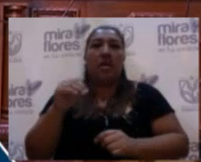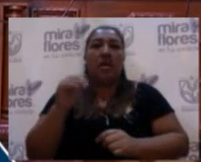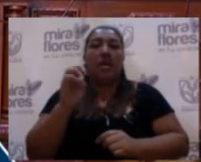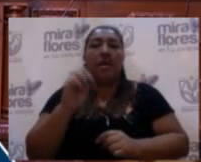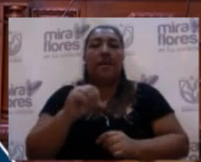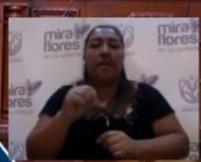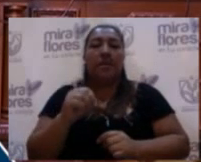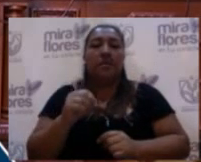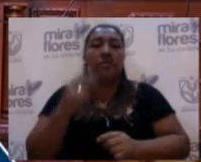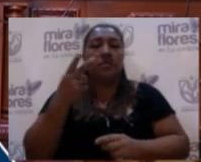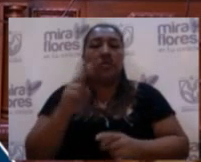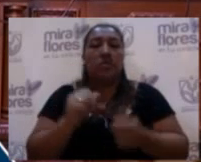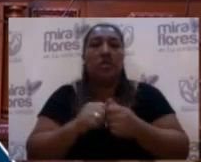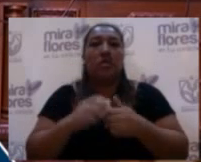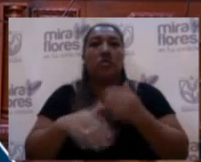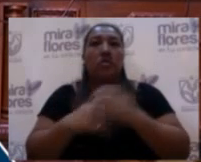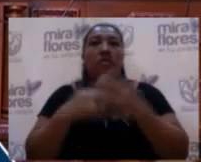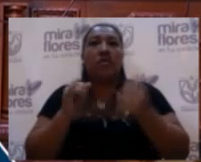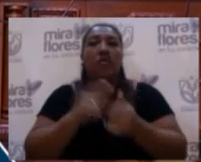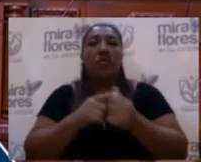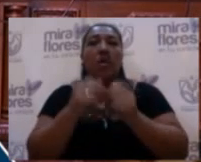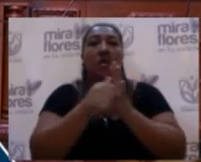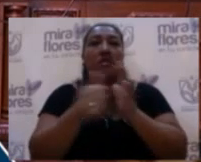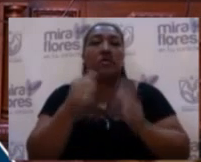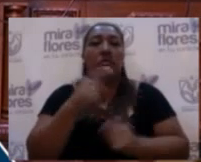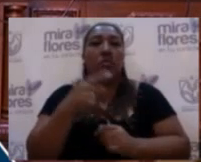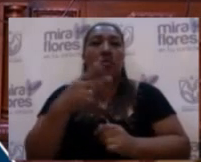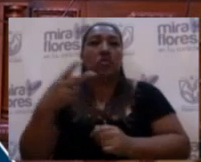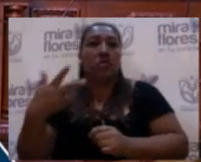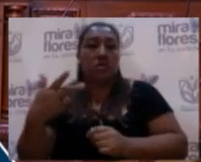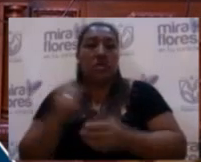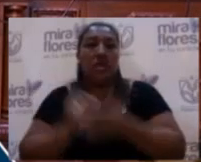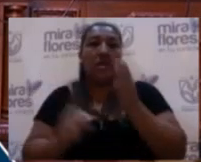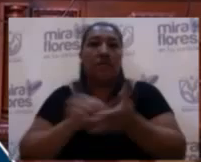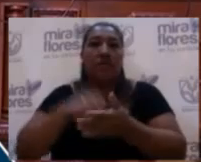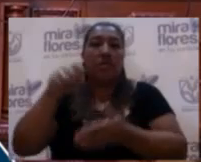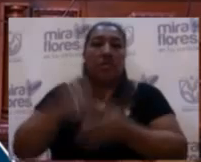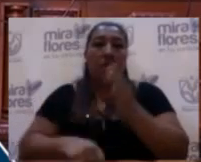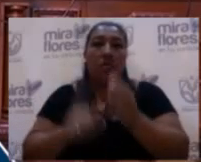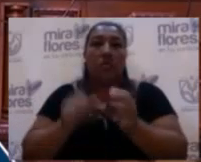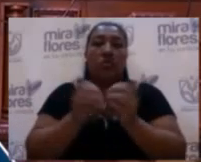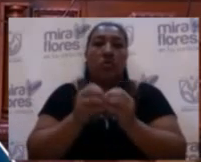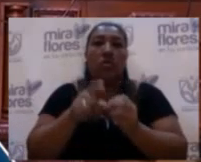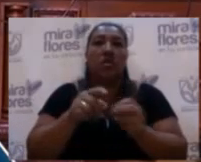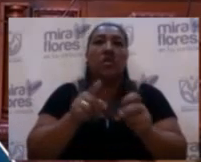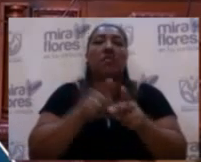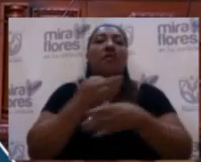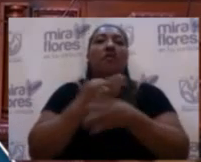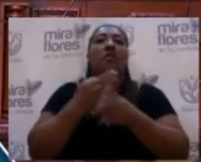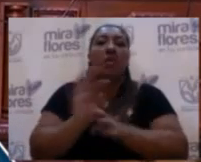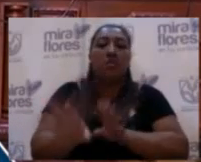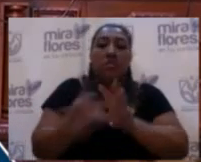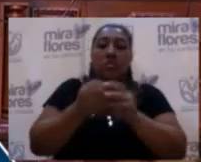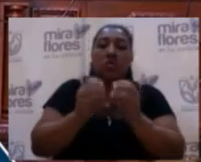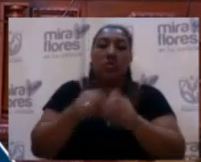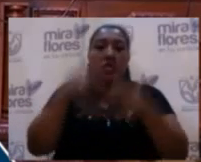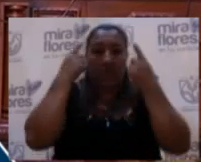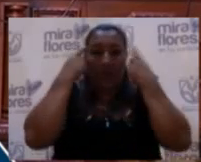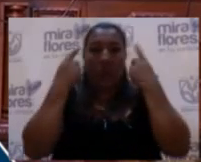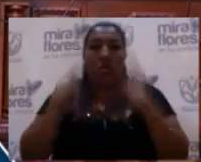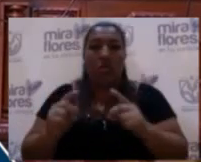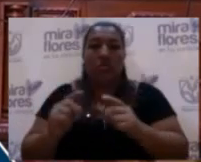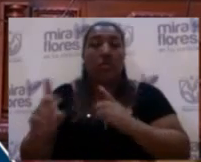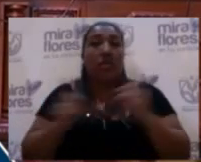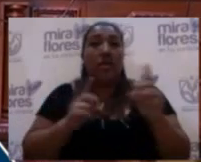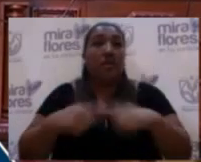202-2016-GAF-MM, según el detalle que obra en los anexos 1, 2 y 3 y demás documentación adjunta que forma parte integrante del presente acuerdo.